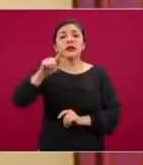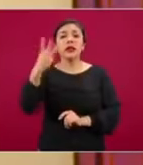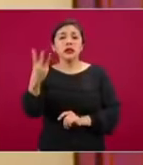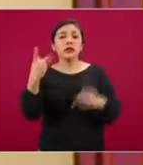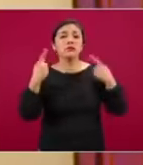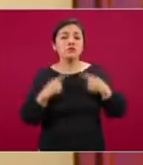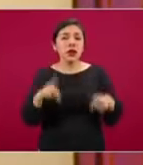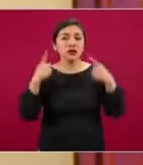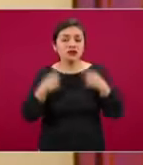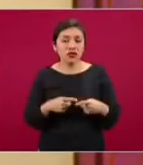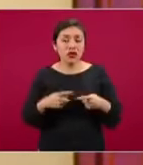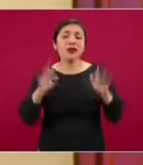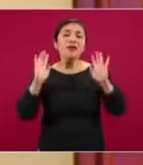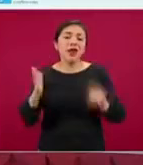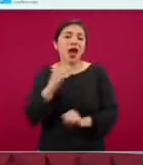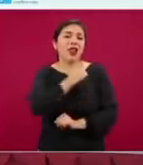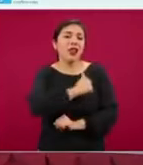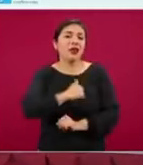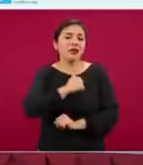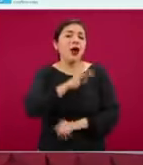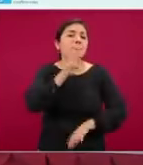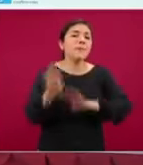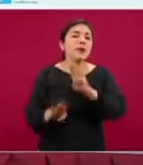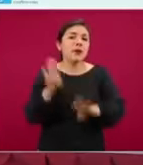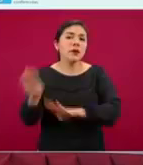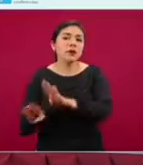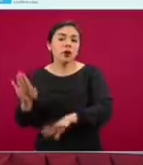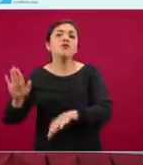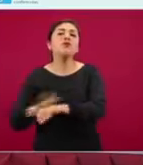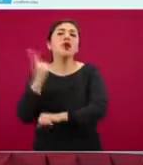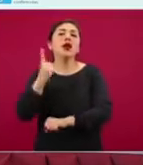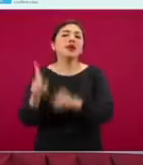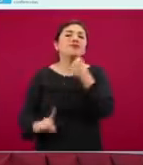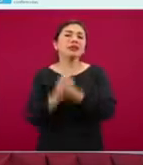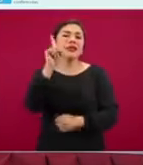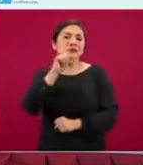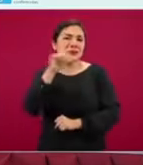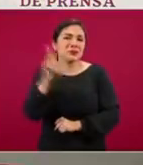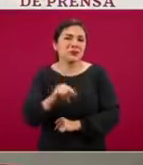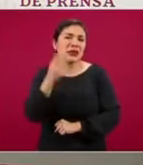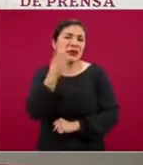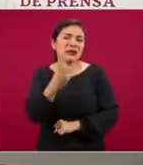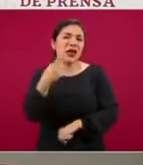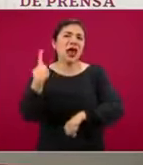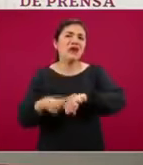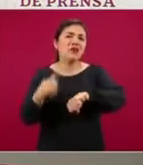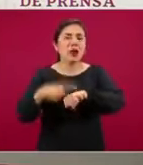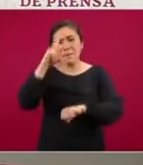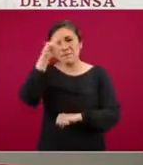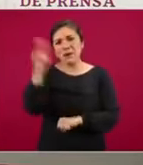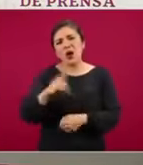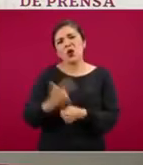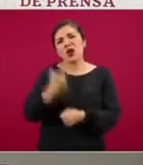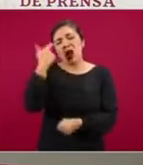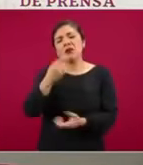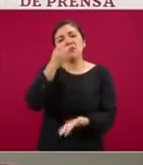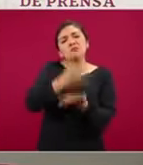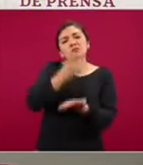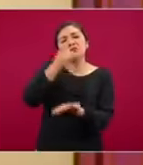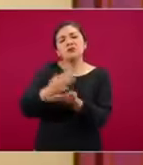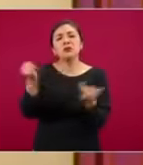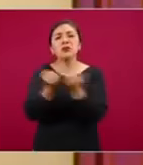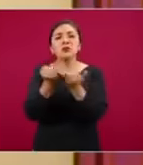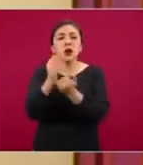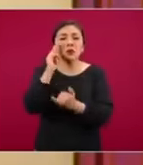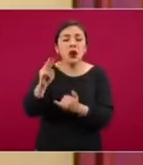101.373 las personas que lamentablemente han perdido la vida a consecuencia de estas complicaciones y se encuentran también identificadas